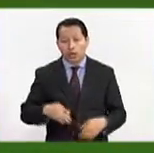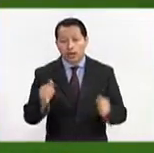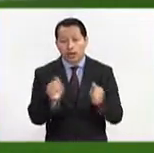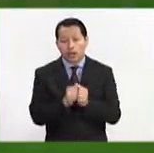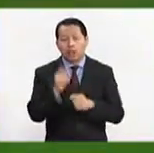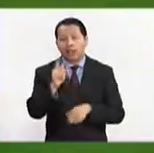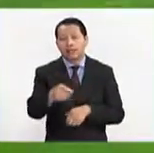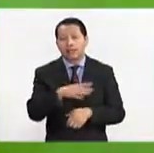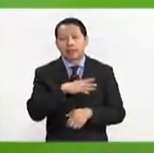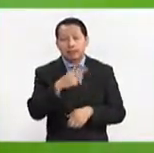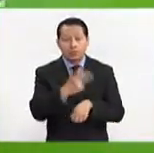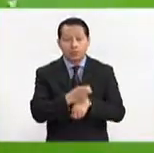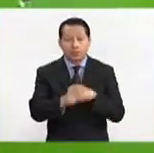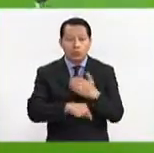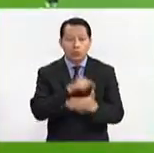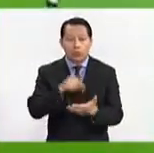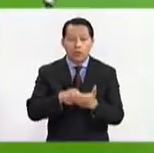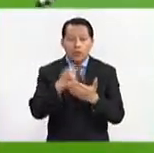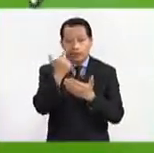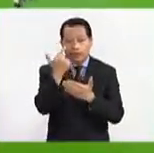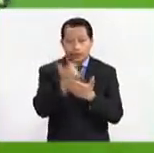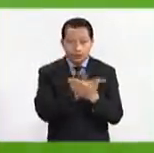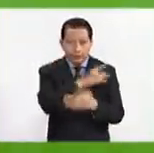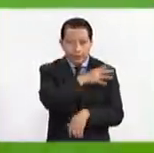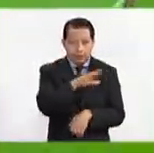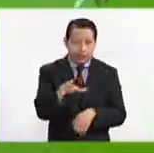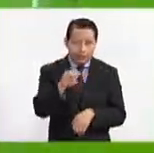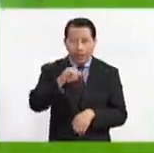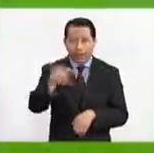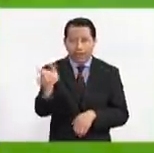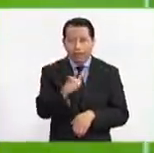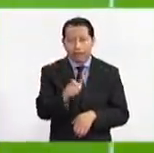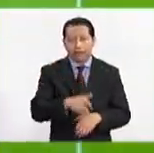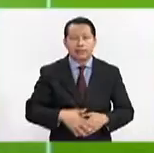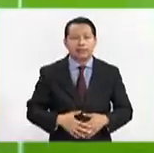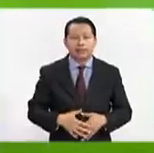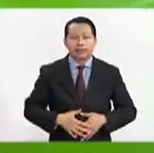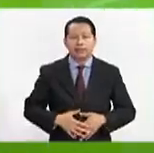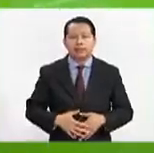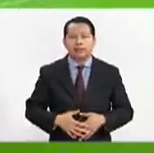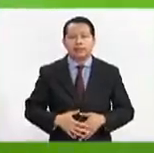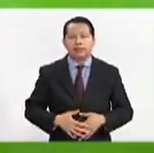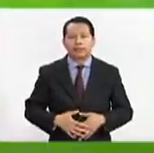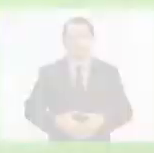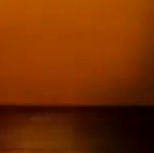se ubicó en el segundo lugar de la tabla general de la Liga MX.